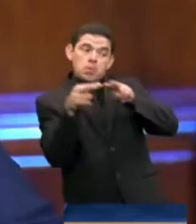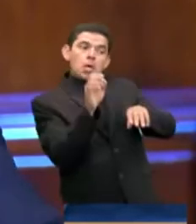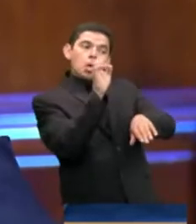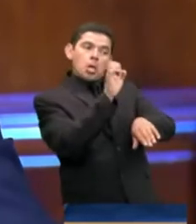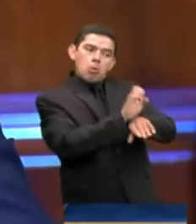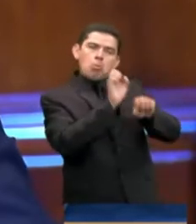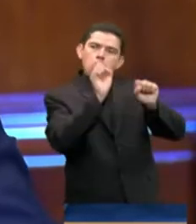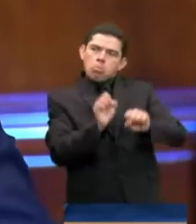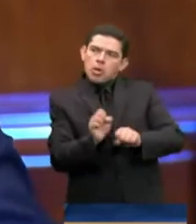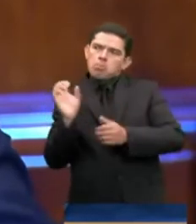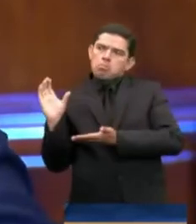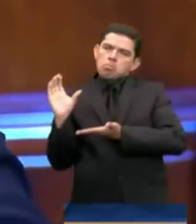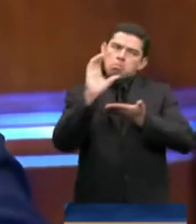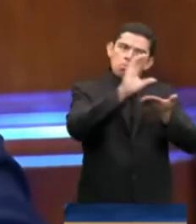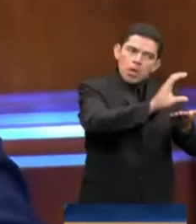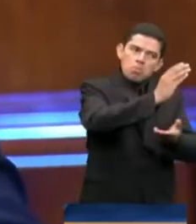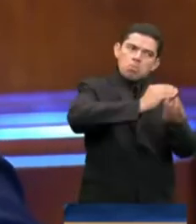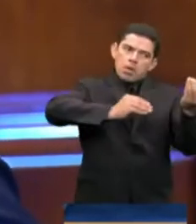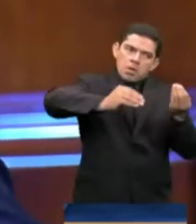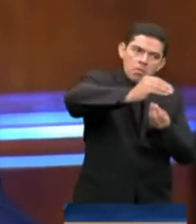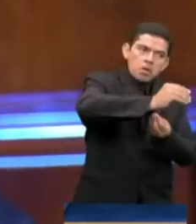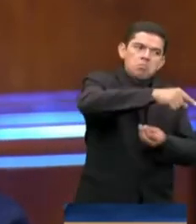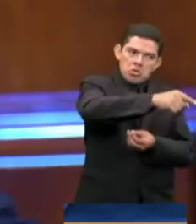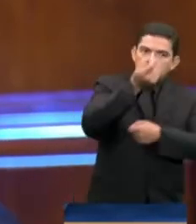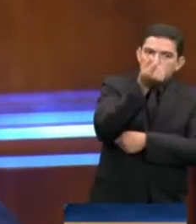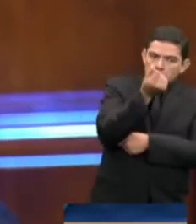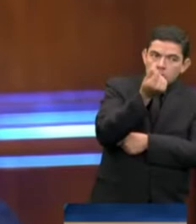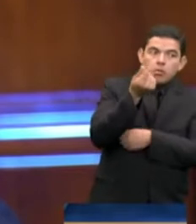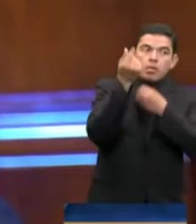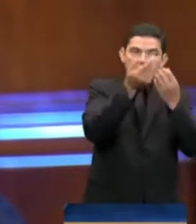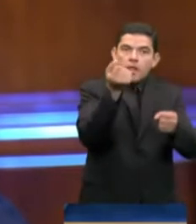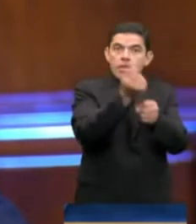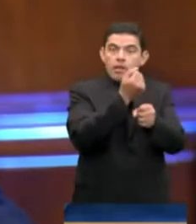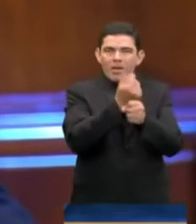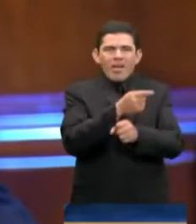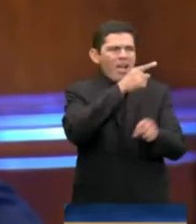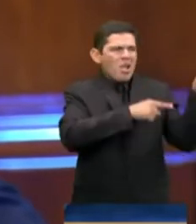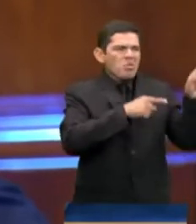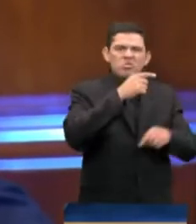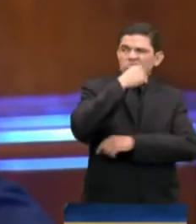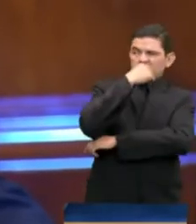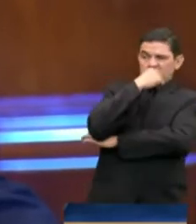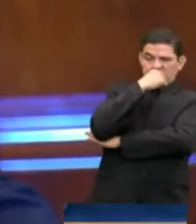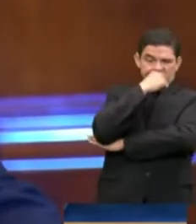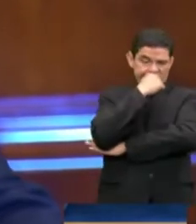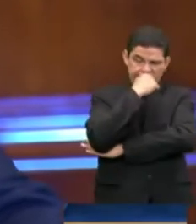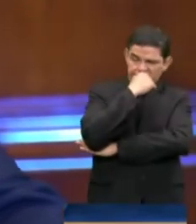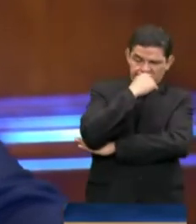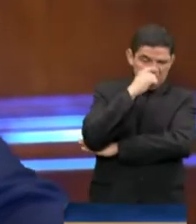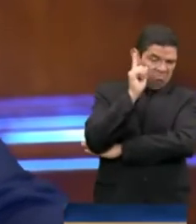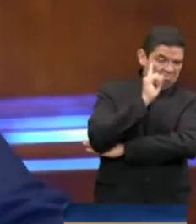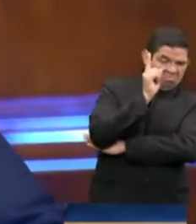actores económicos generadores de inversión y de empleo. Quienes duden de esto, solo tienen que